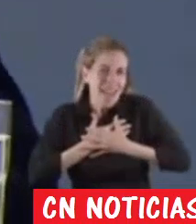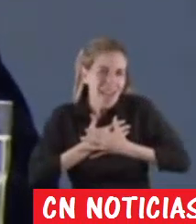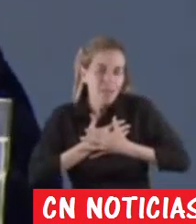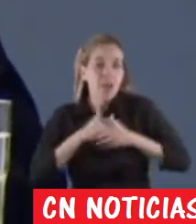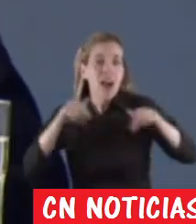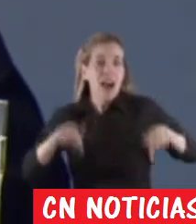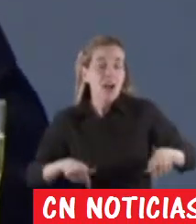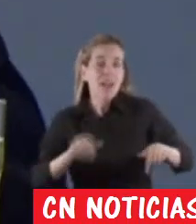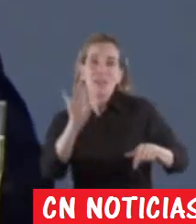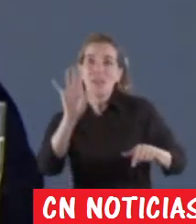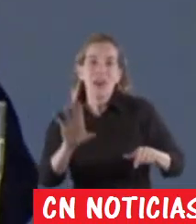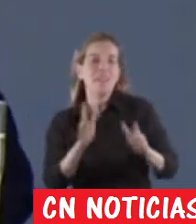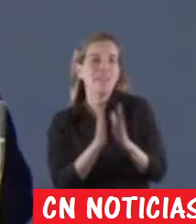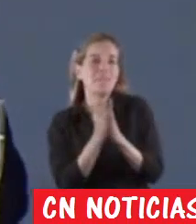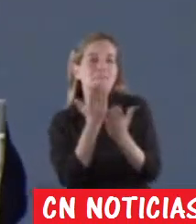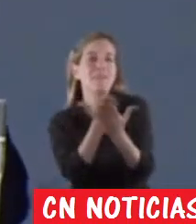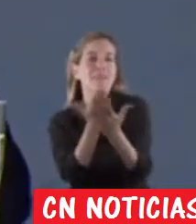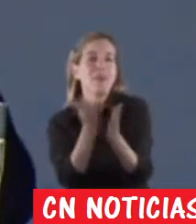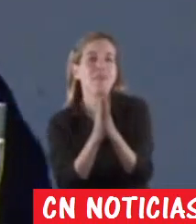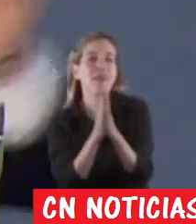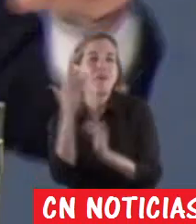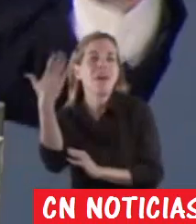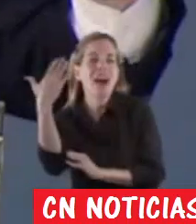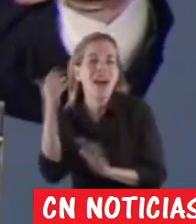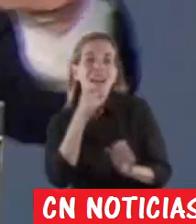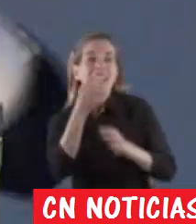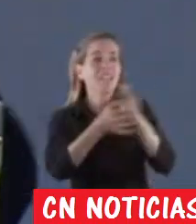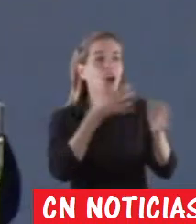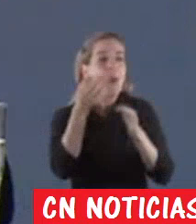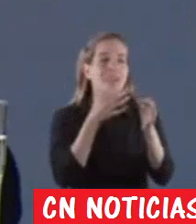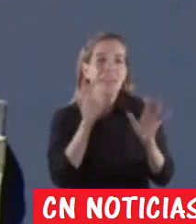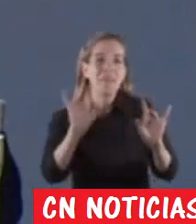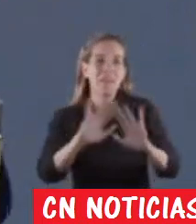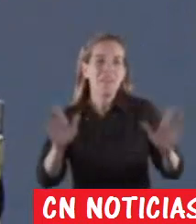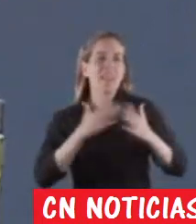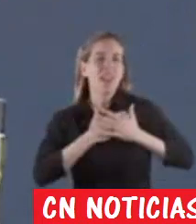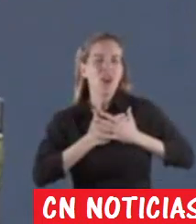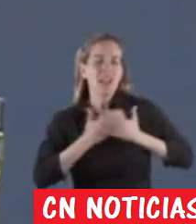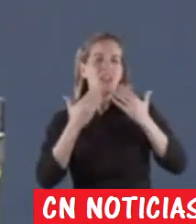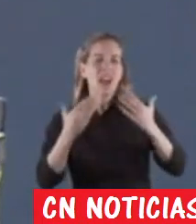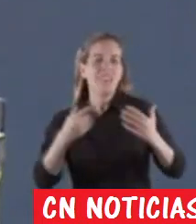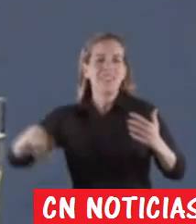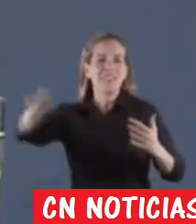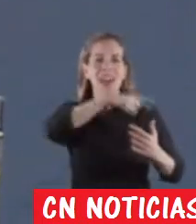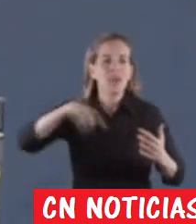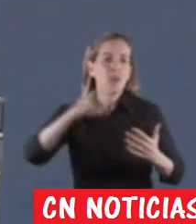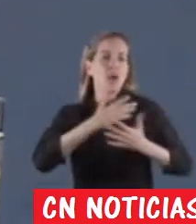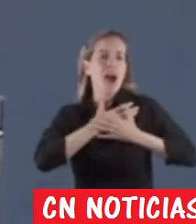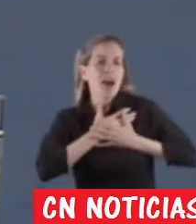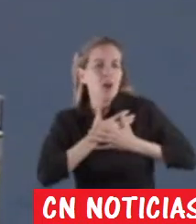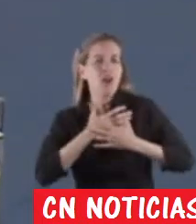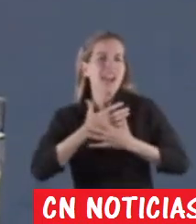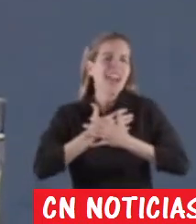necesito es que me dejen hablar. Porque si no, si diálogo se me hace difícil. De corazón, gracias. Gracias por tanto amor, por tanto